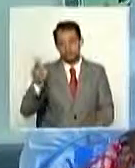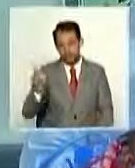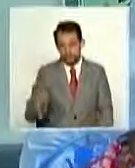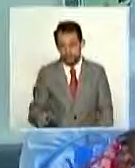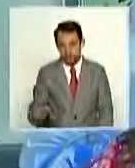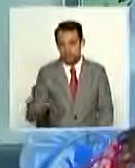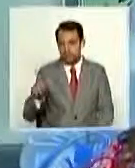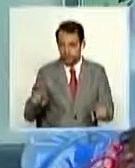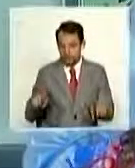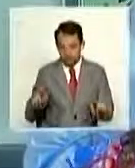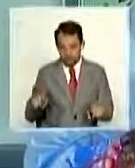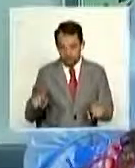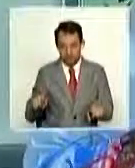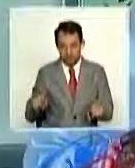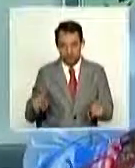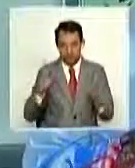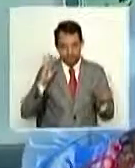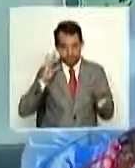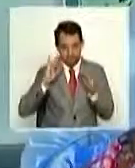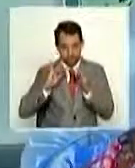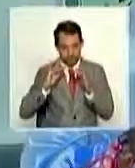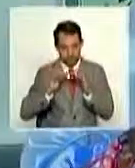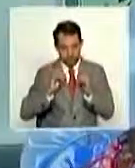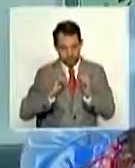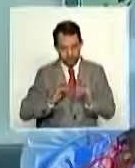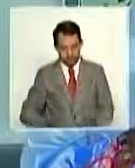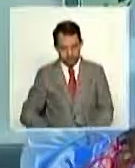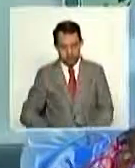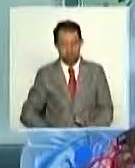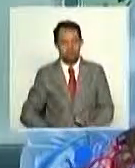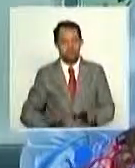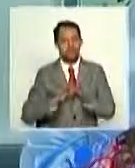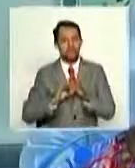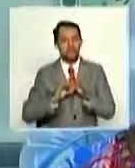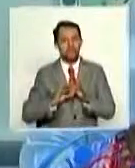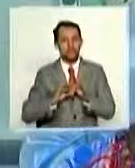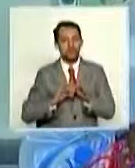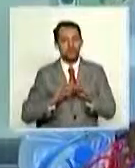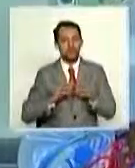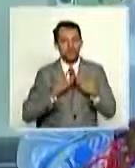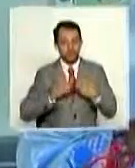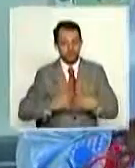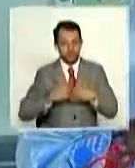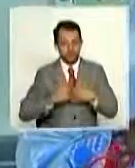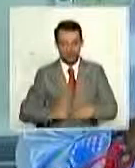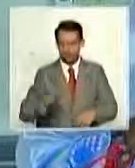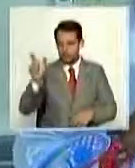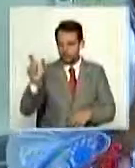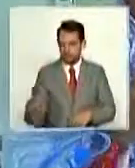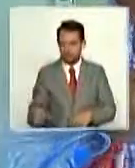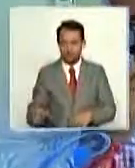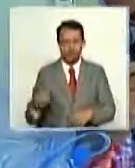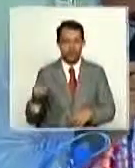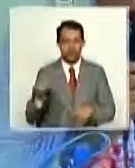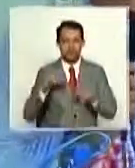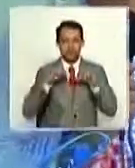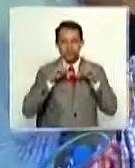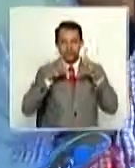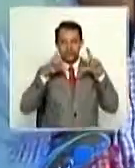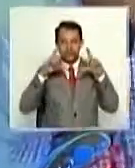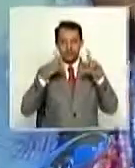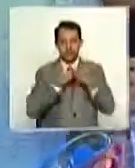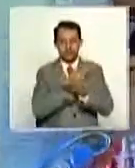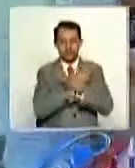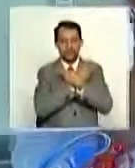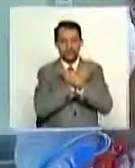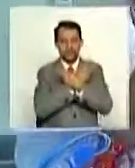ustedes también en Conexión Vital, donde por prevención le hicimos a la paciente una radiografía panorámica y la doctora